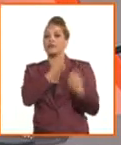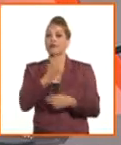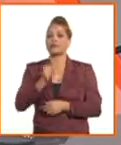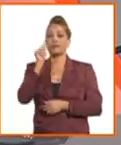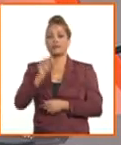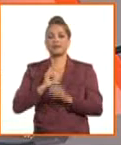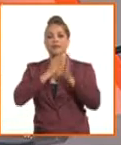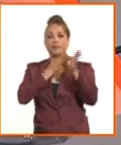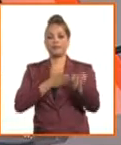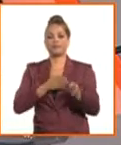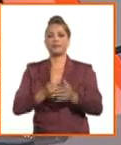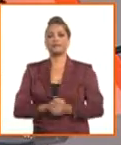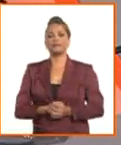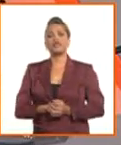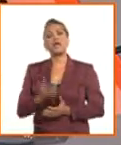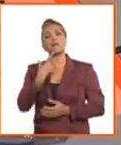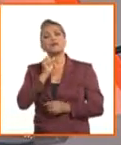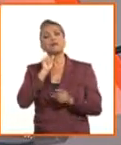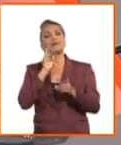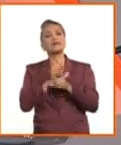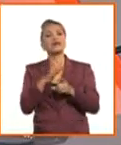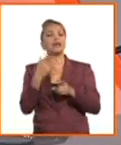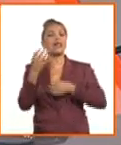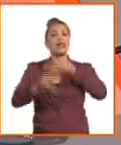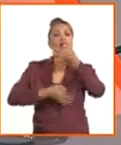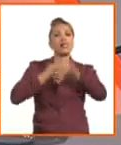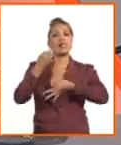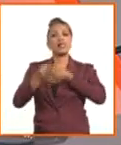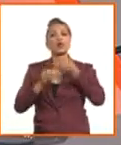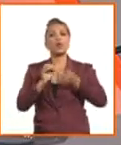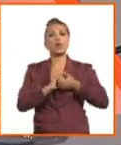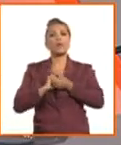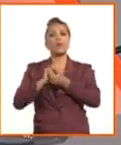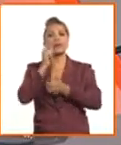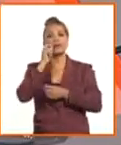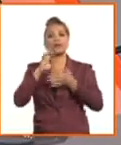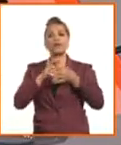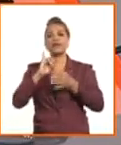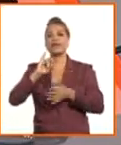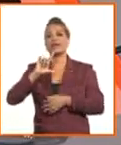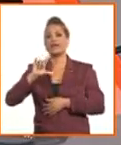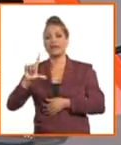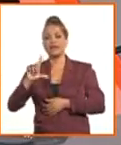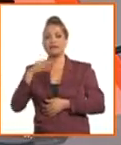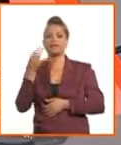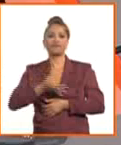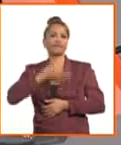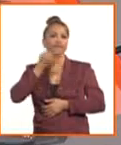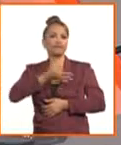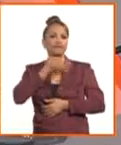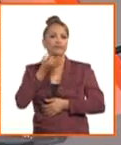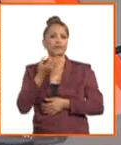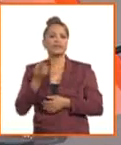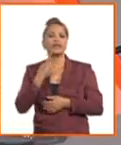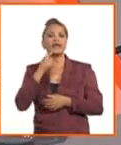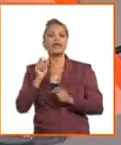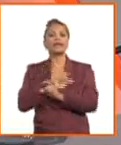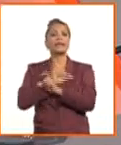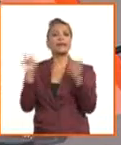disciplina. Me gustaría pues comenzar hablando con el compañero Alejandro Gil precisamente sobre el